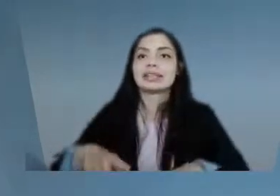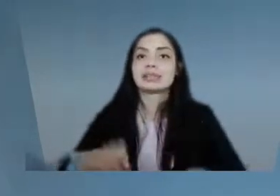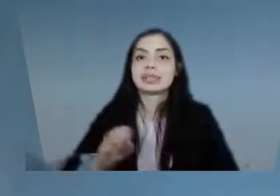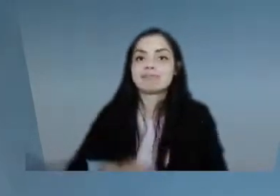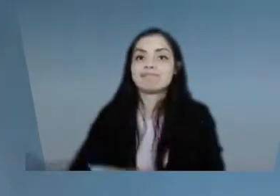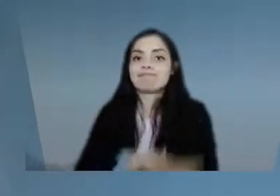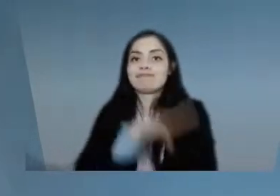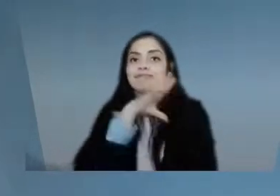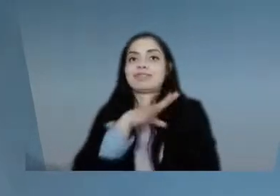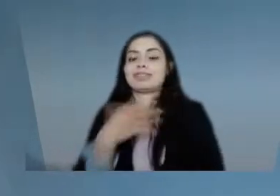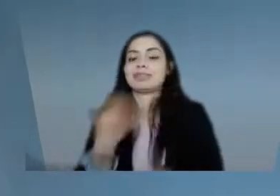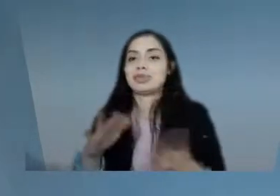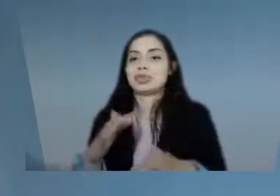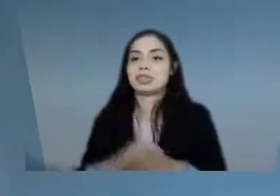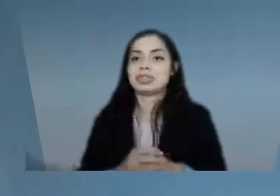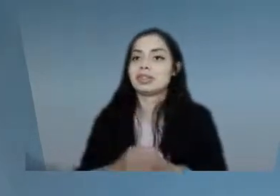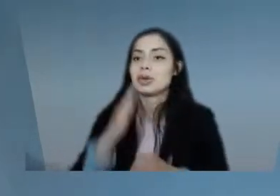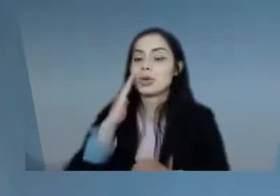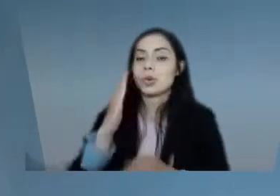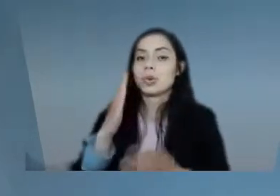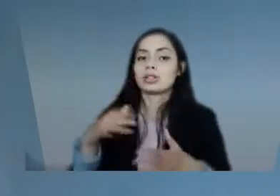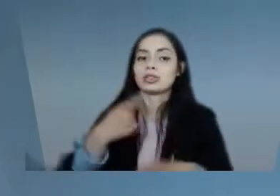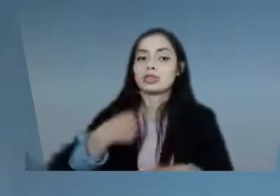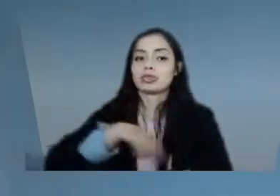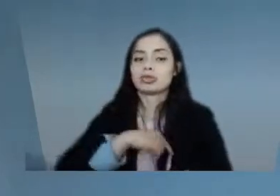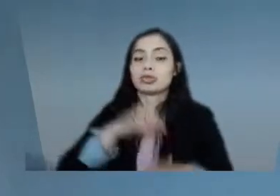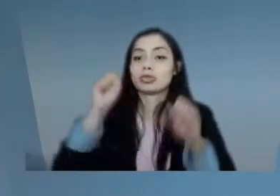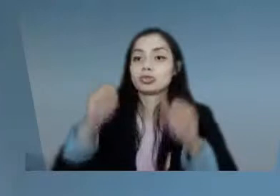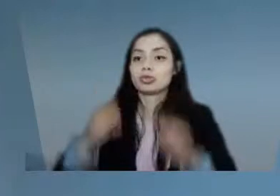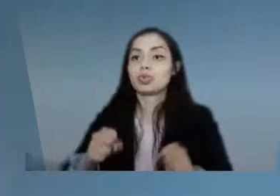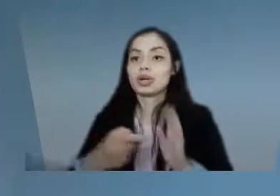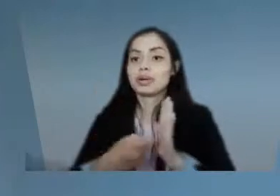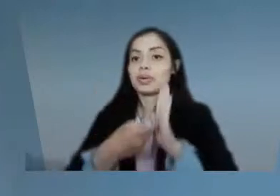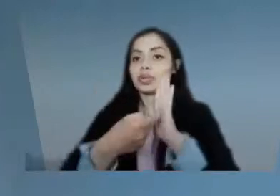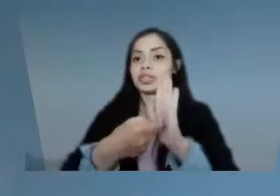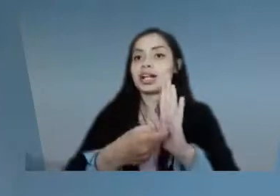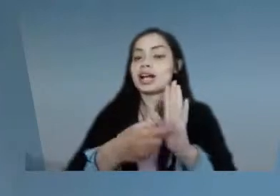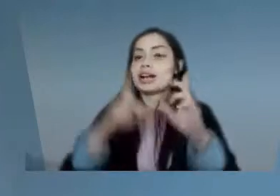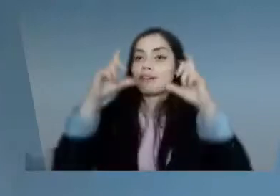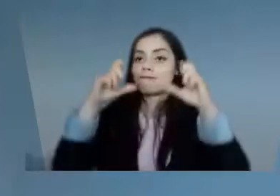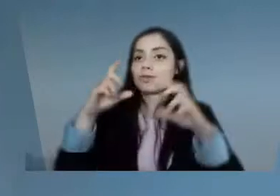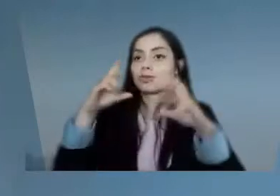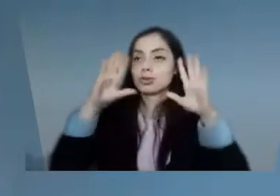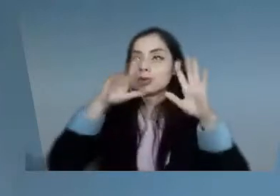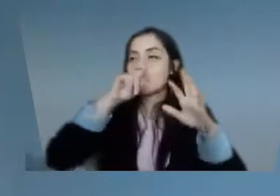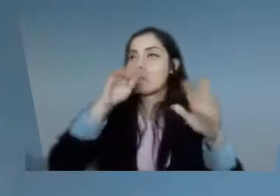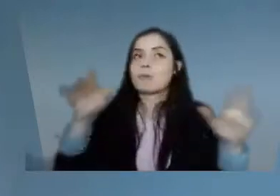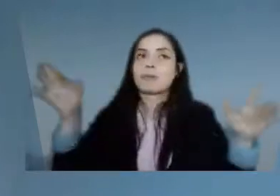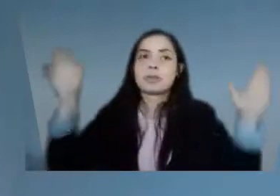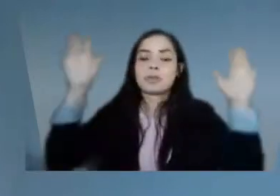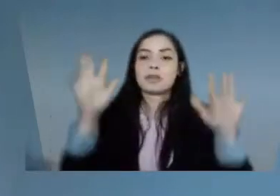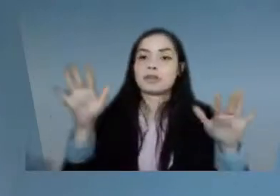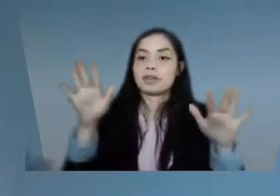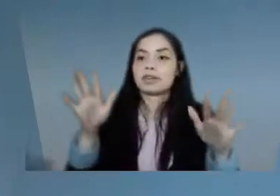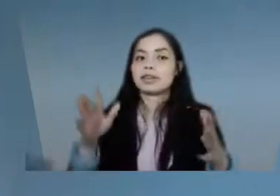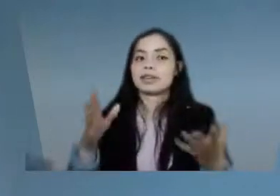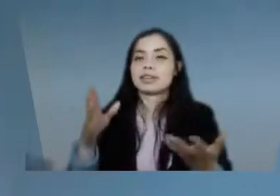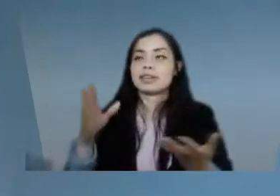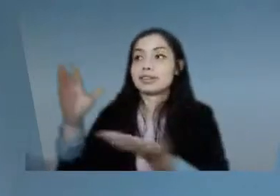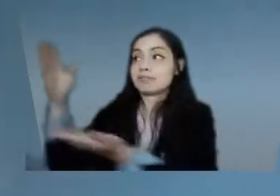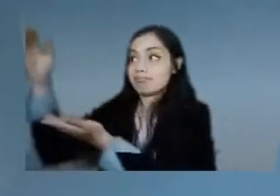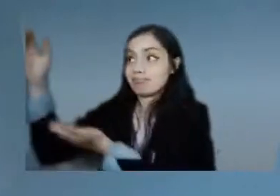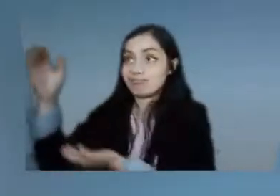nosotros podemos mostrarle, no sé, la foto de un ave que capturamos durante la expedición y que ellos no conocían, y ver